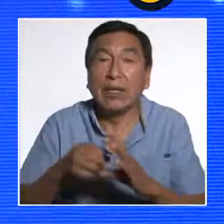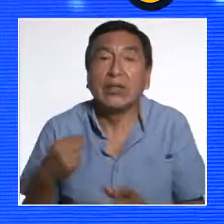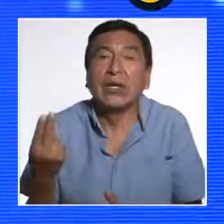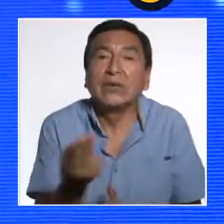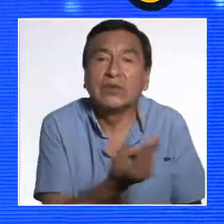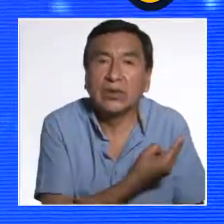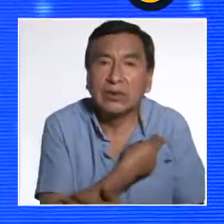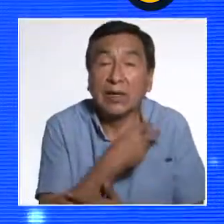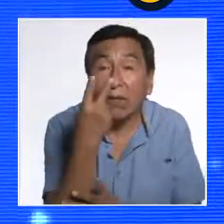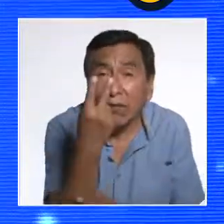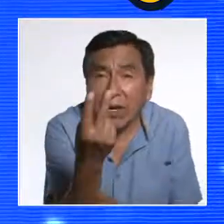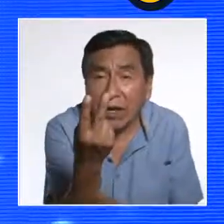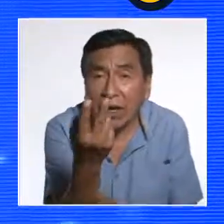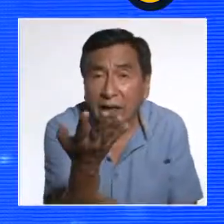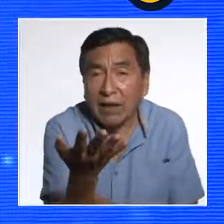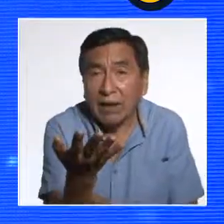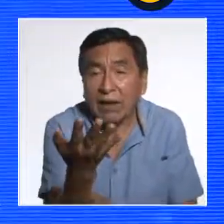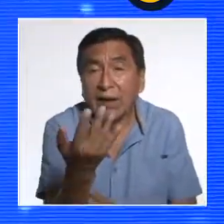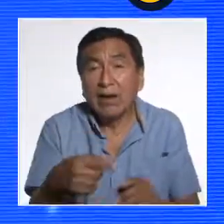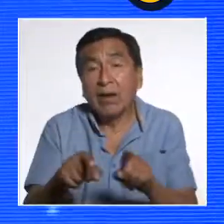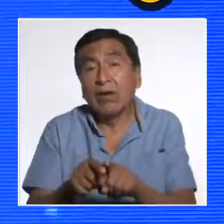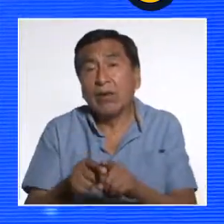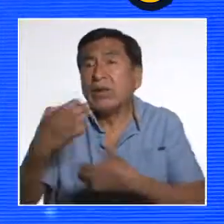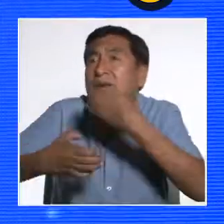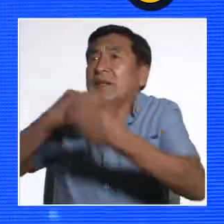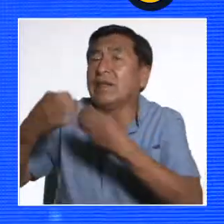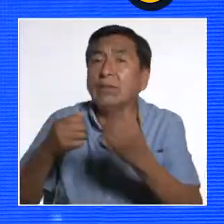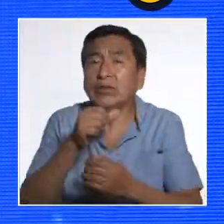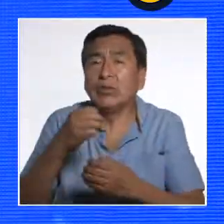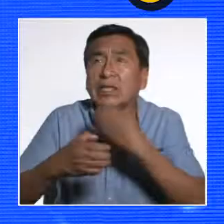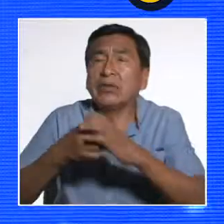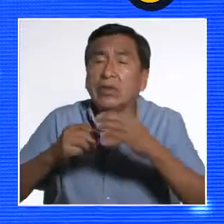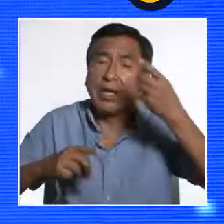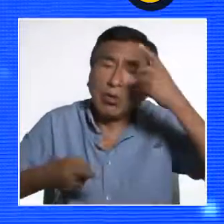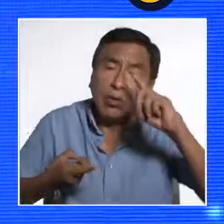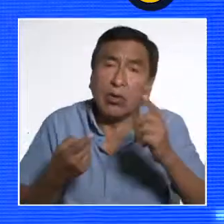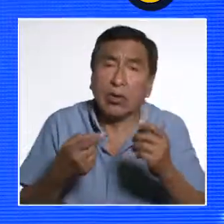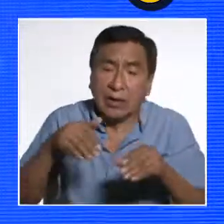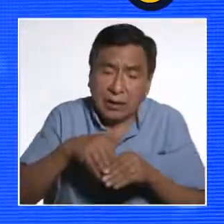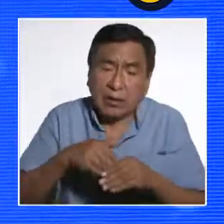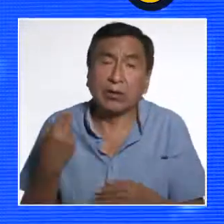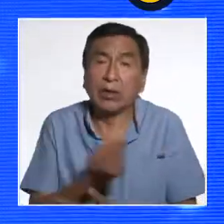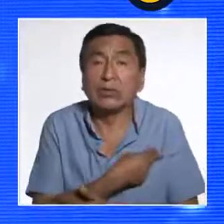nosotros. Fíjese, cuando llevamos un grito de dolor dentro de nosotros, cuando somos